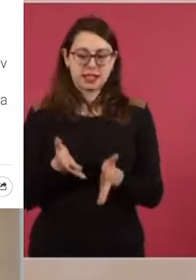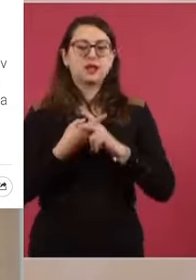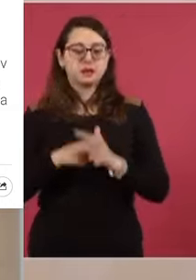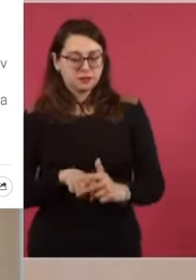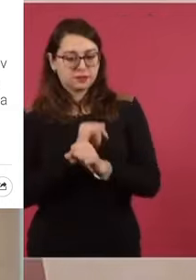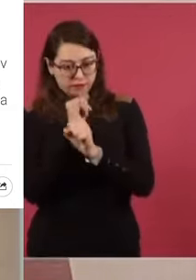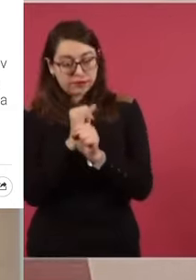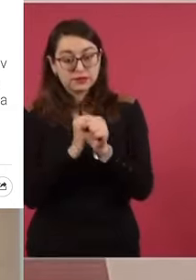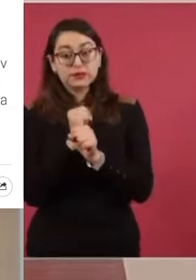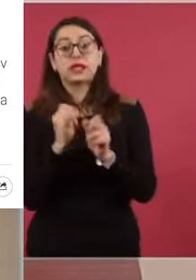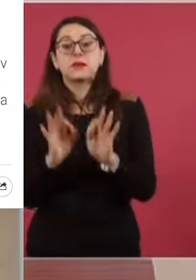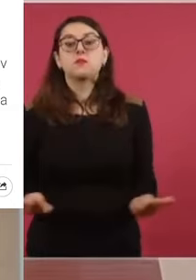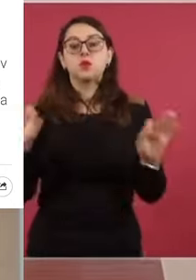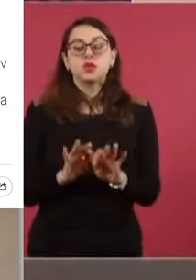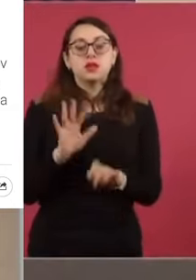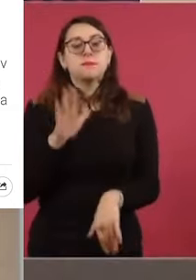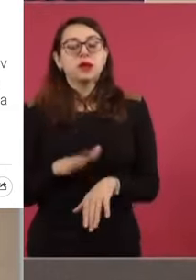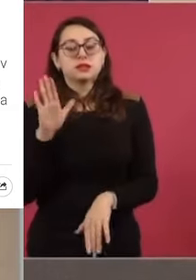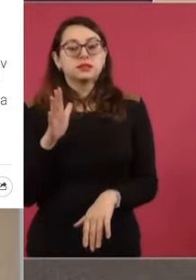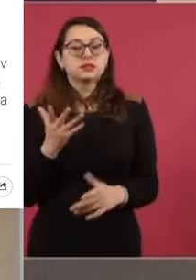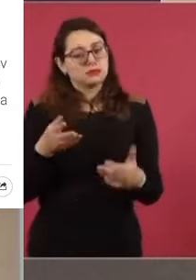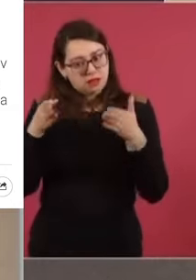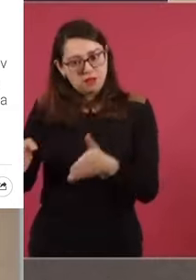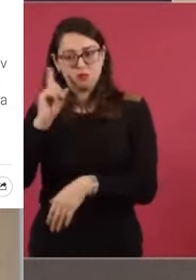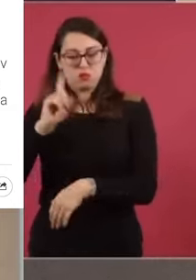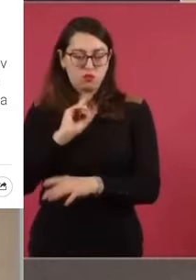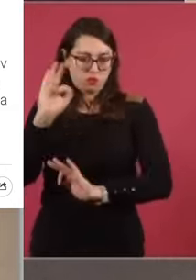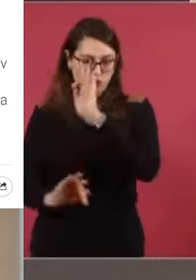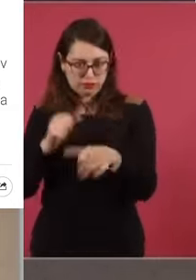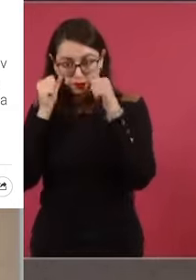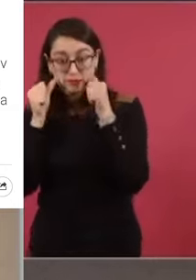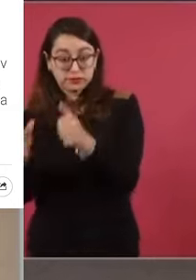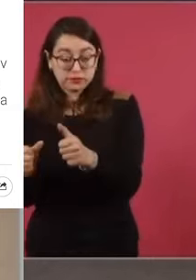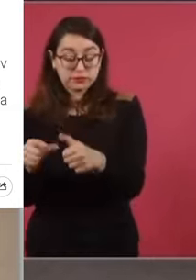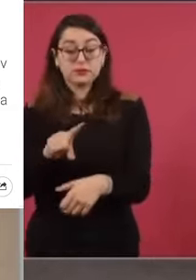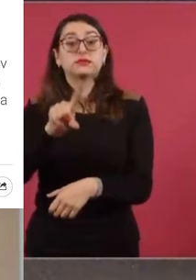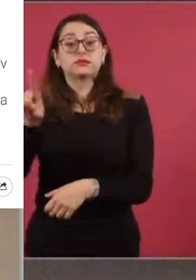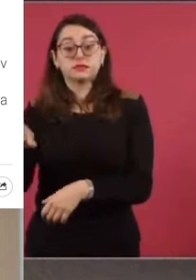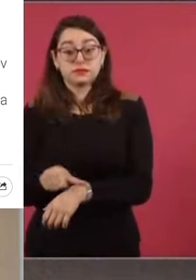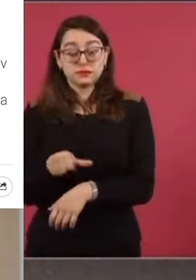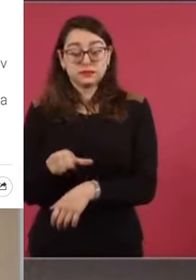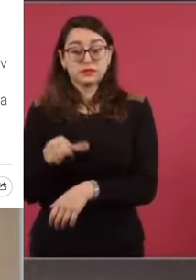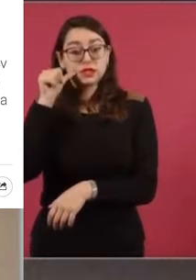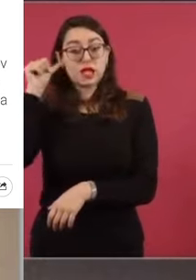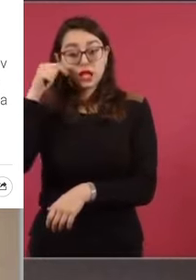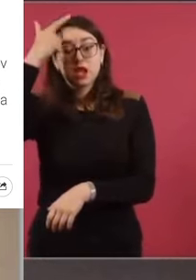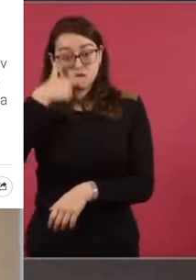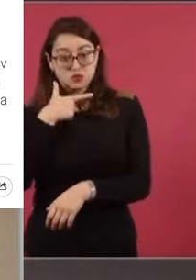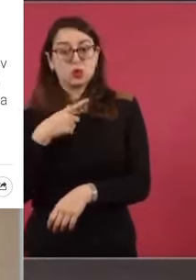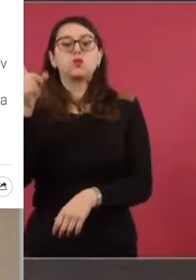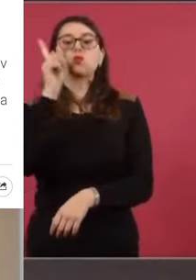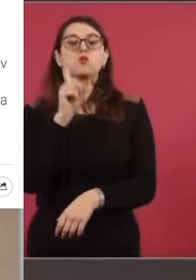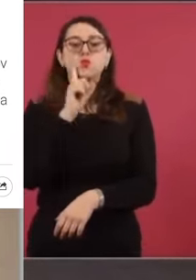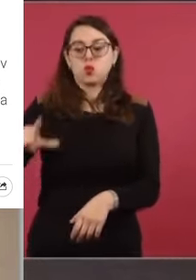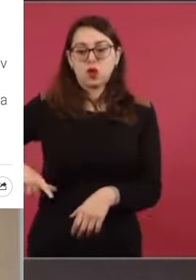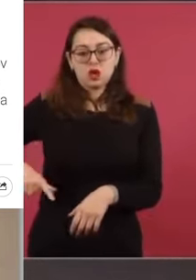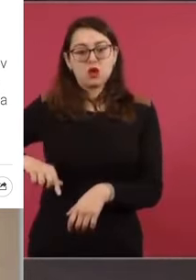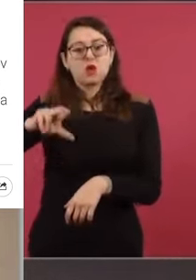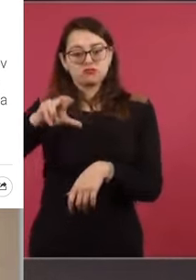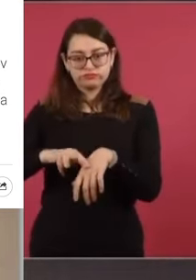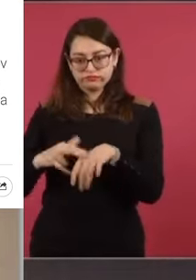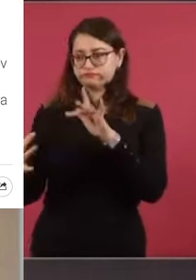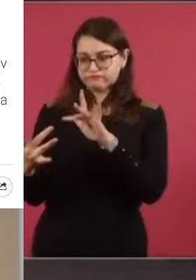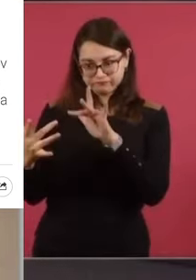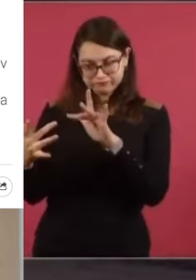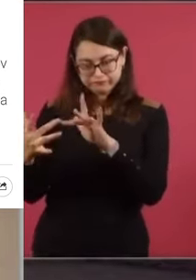importante es que se le está atendiendo y ya en la noche la gobernadora estableció comunicación